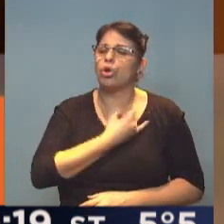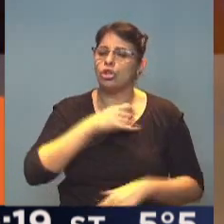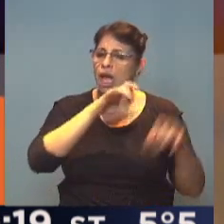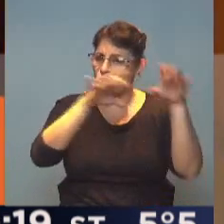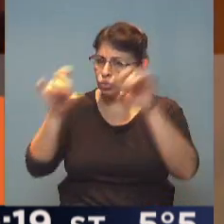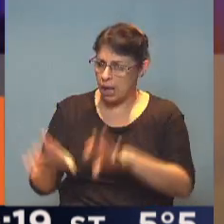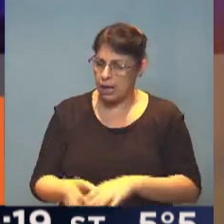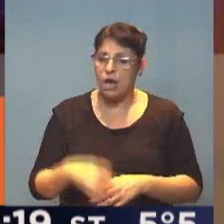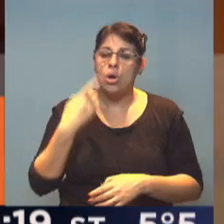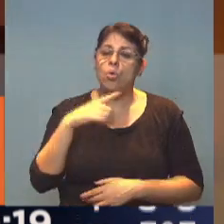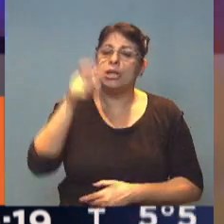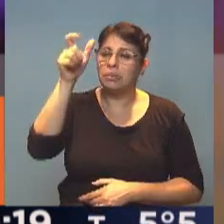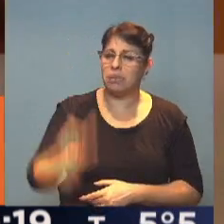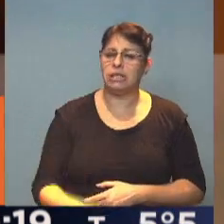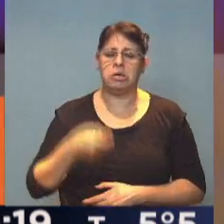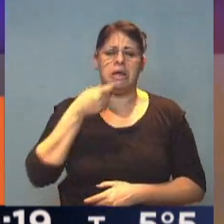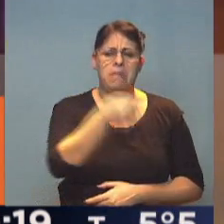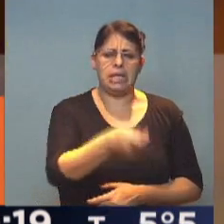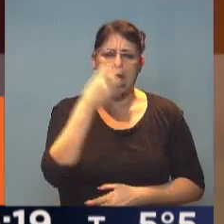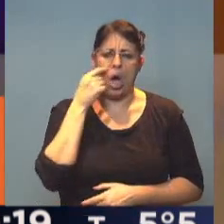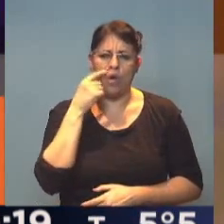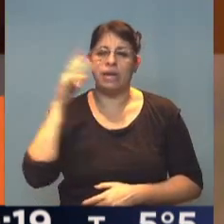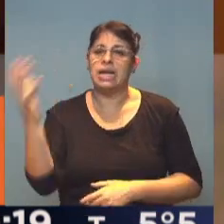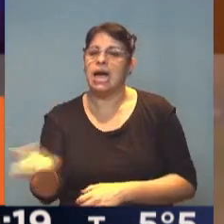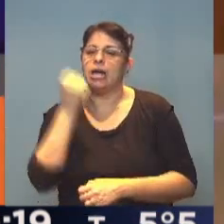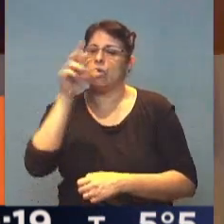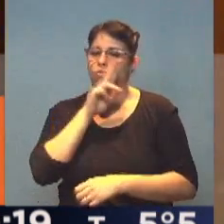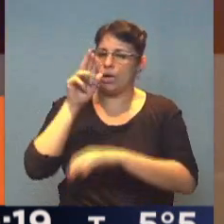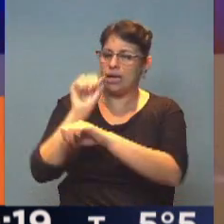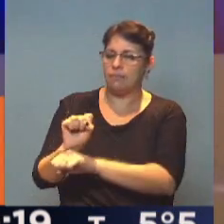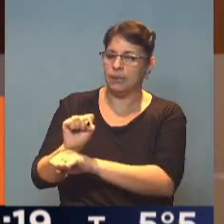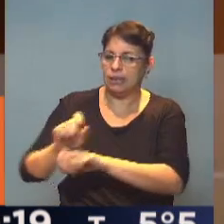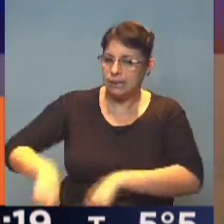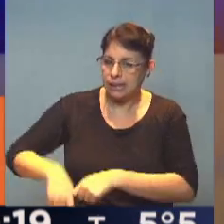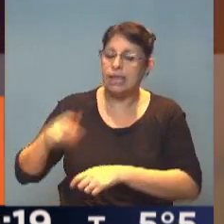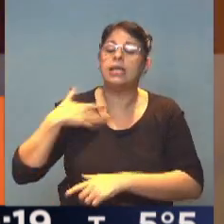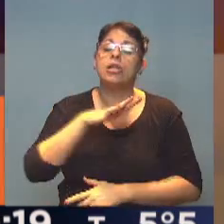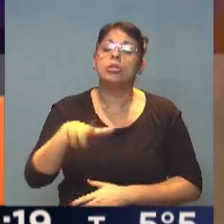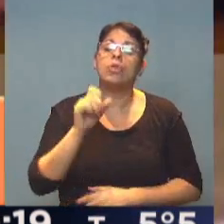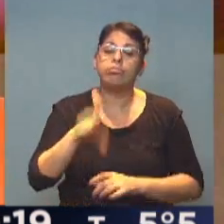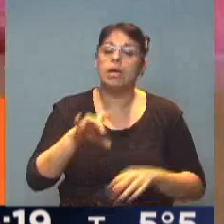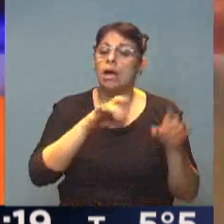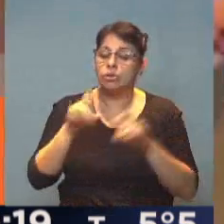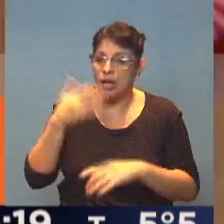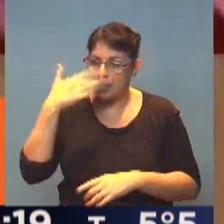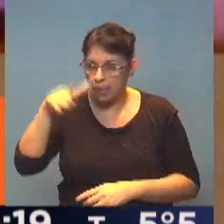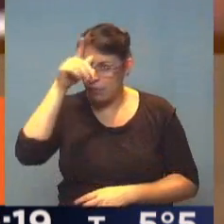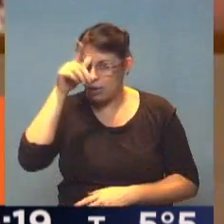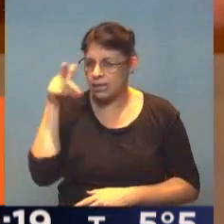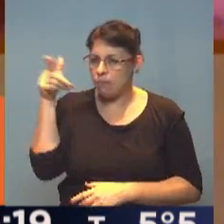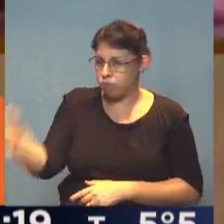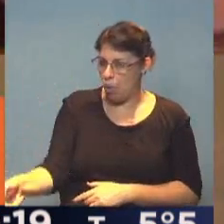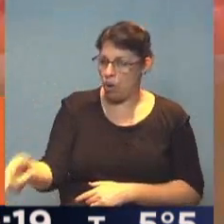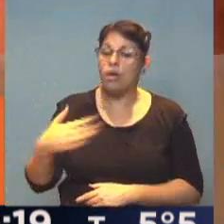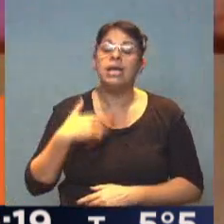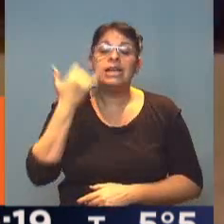cuando un atacante mató a un hombre y mantuvo de rehén a una mujer en esta ciudad australiana. Fue abatido finalmente por la policía. Se